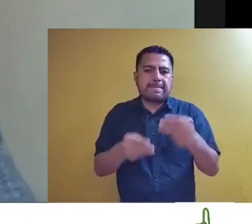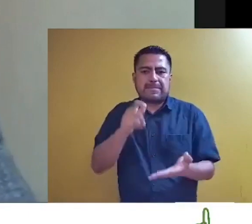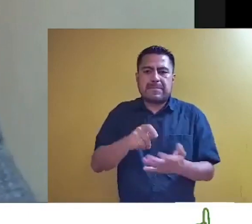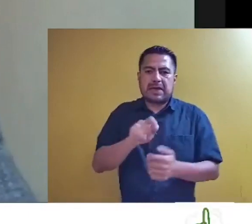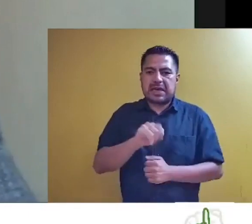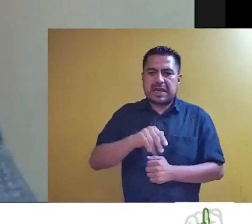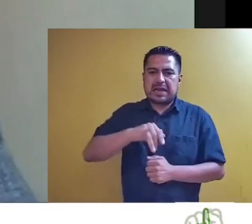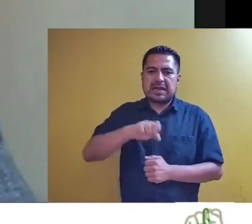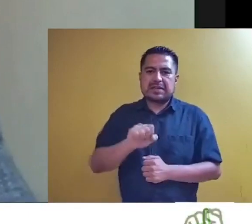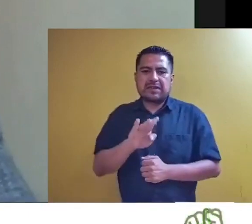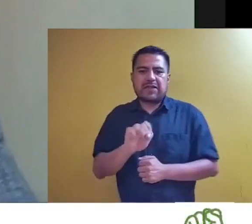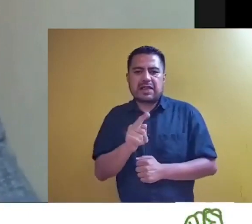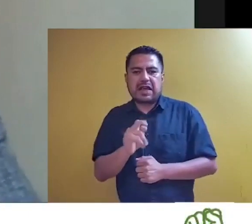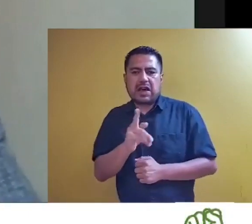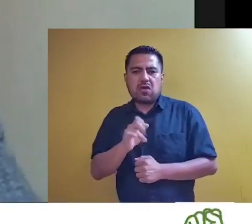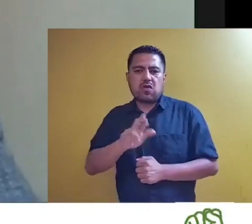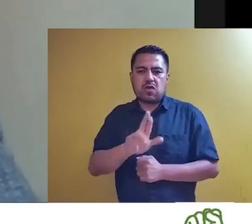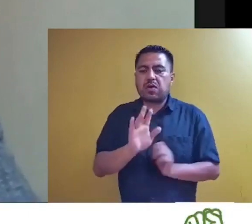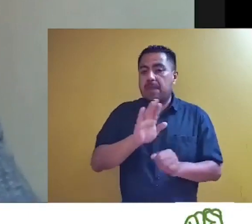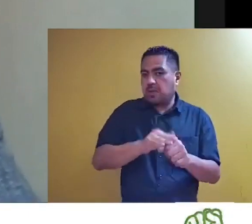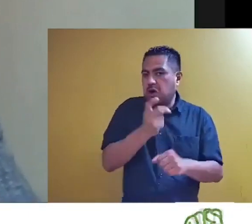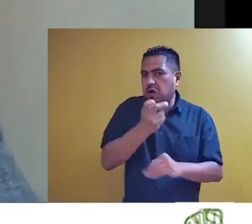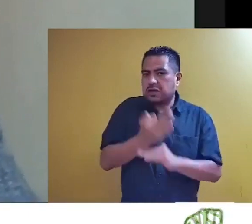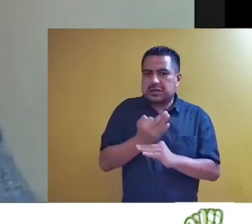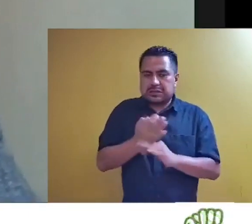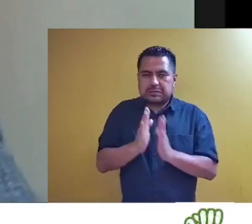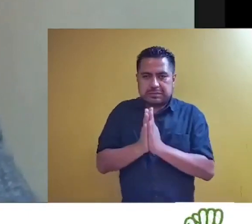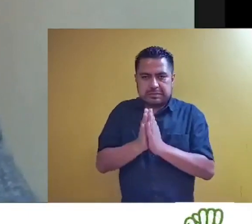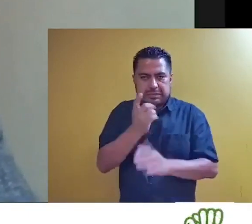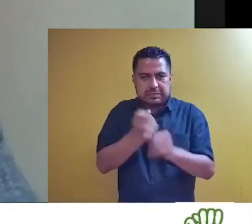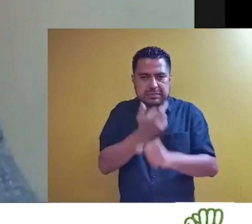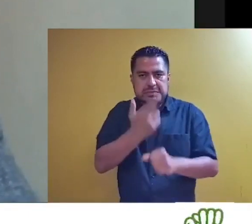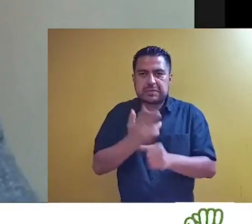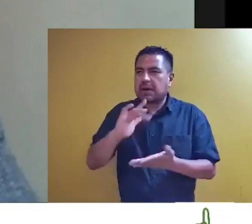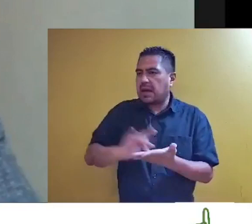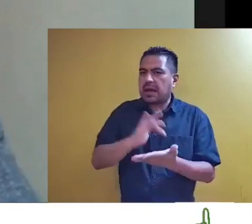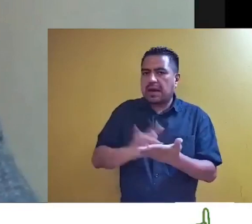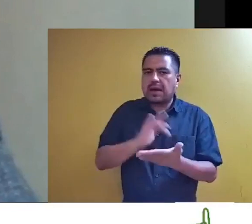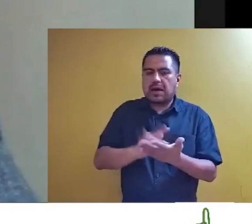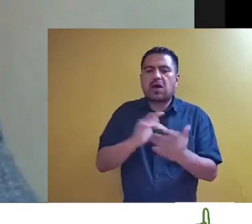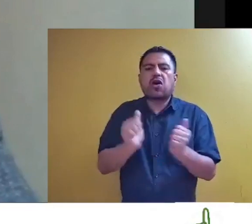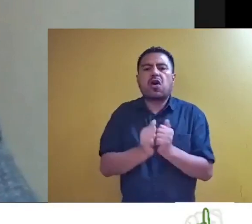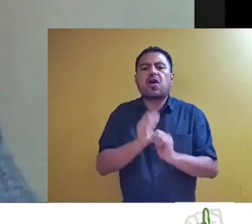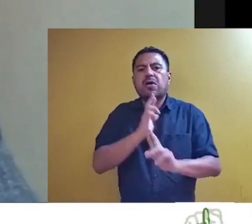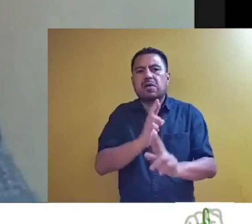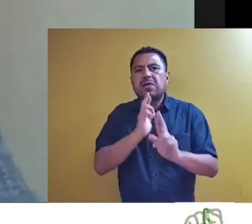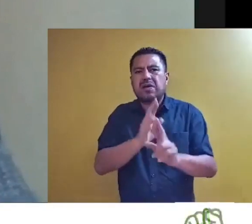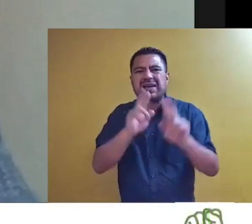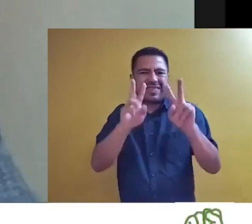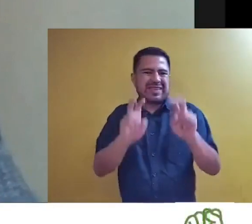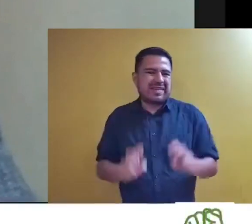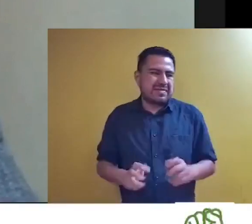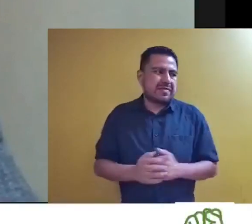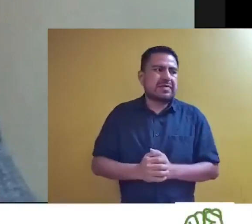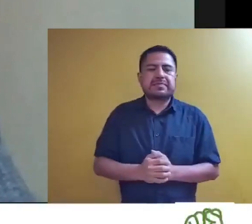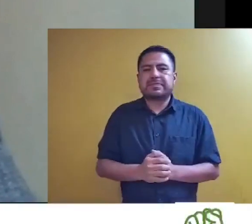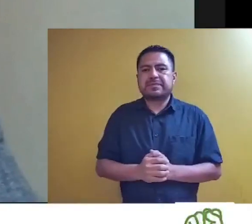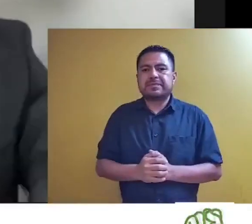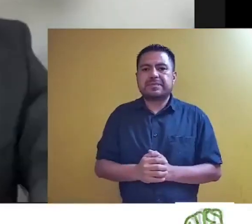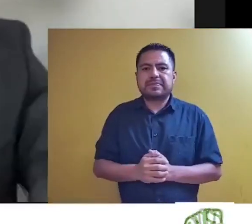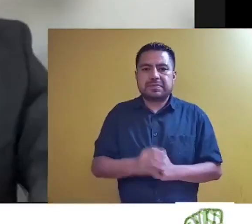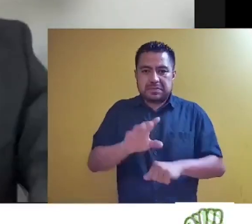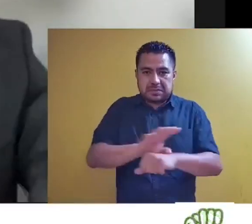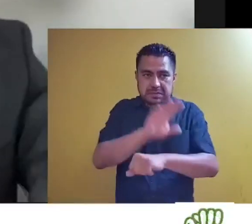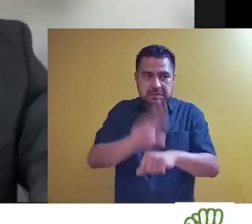José Inés Betancur Salgado. Por lo tanto, le solicito, secretario, nos apoye con la cuenta y resolutivos del mismo.